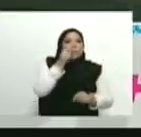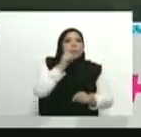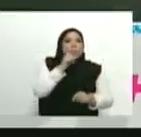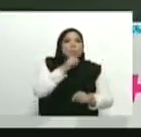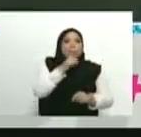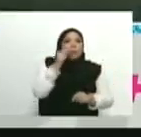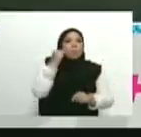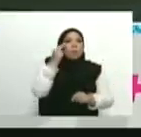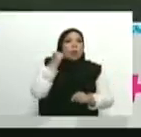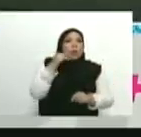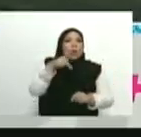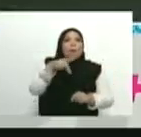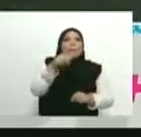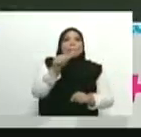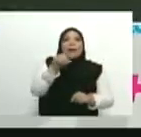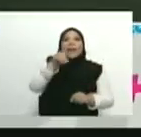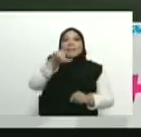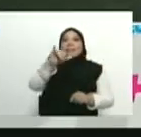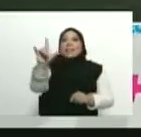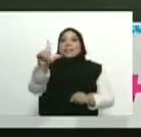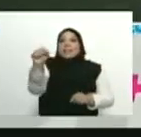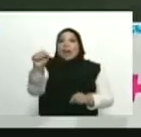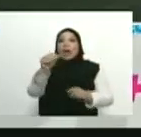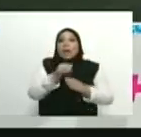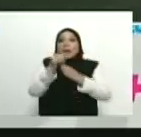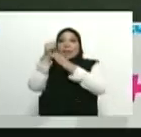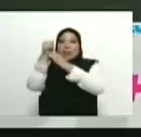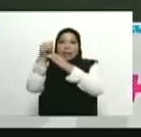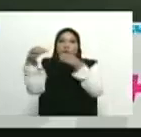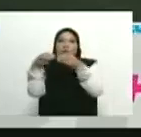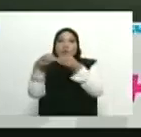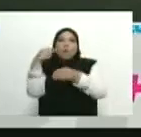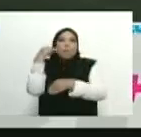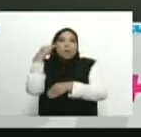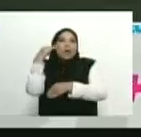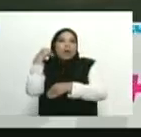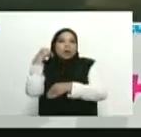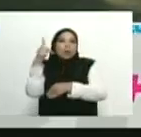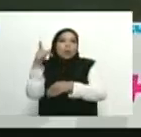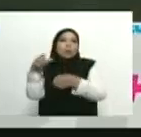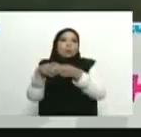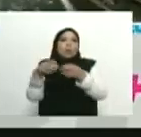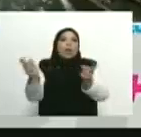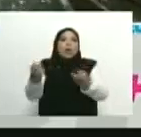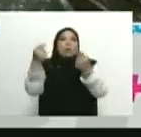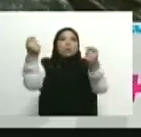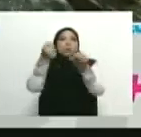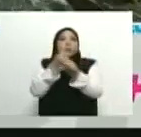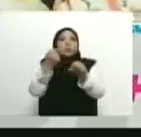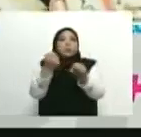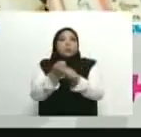zambo, y Beluche, que estaban a cargo de esta gran gesta heroica,